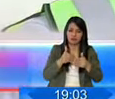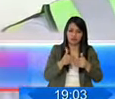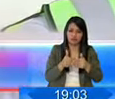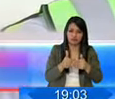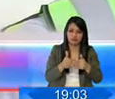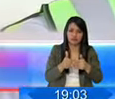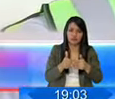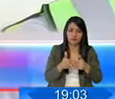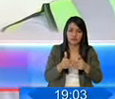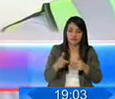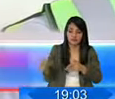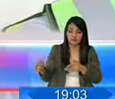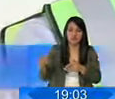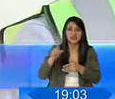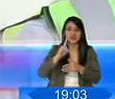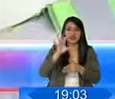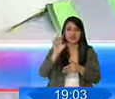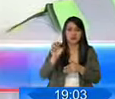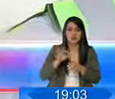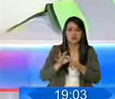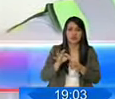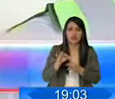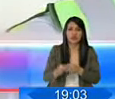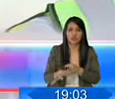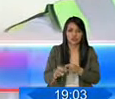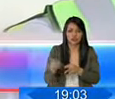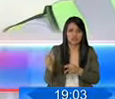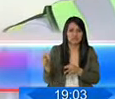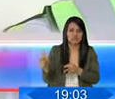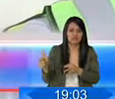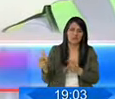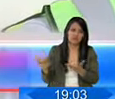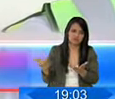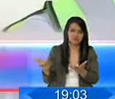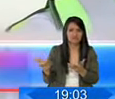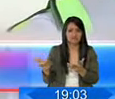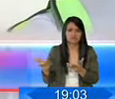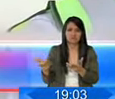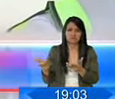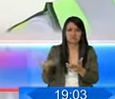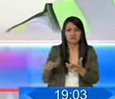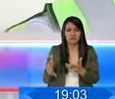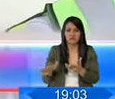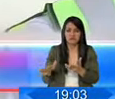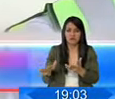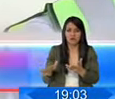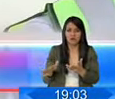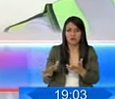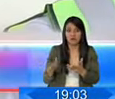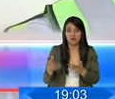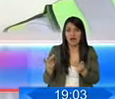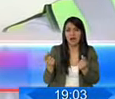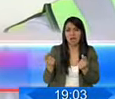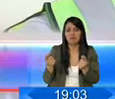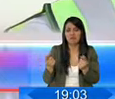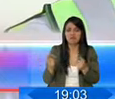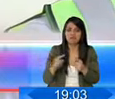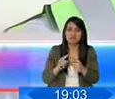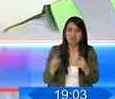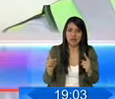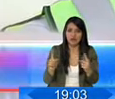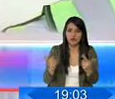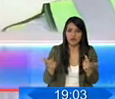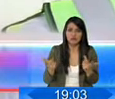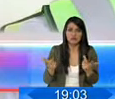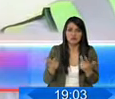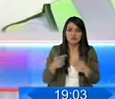aproximadamente la mitad del recorrido, 150 metros. La máquina se desplaza a una velocidad que puede ser relativamente rápida si